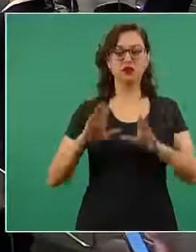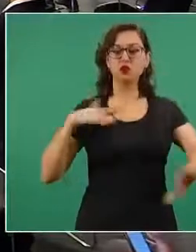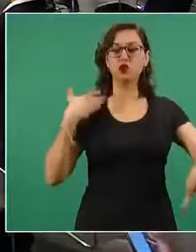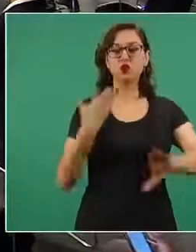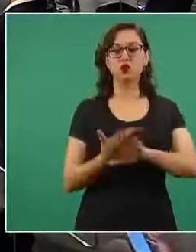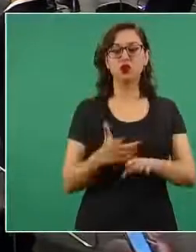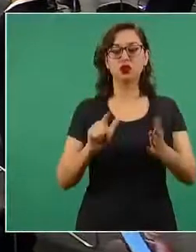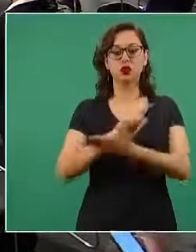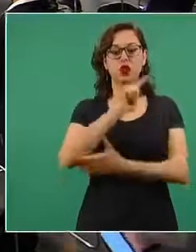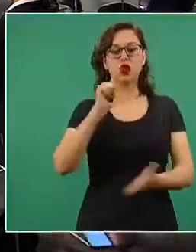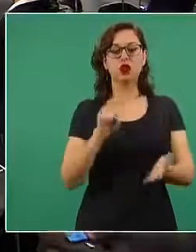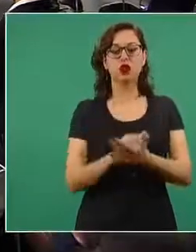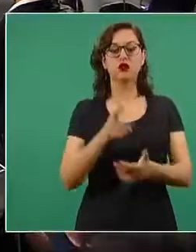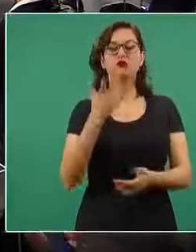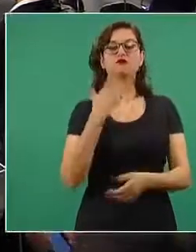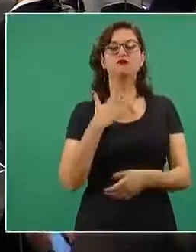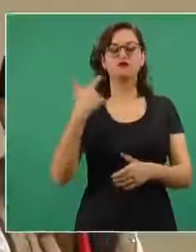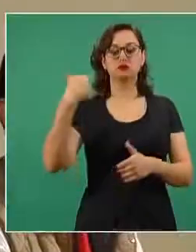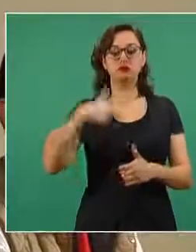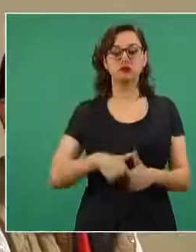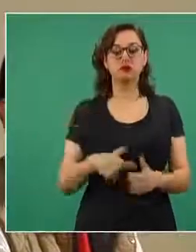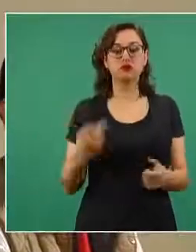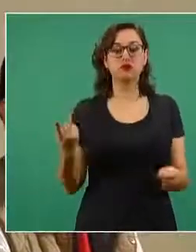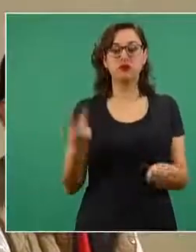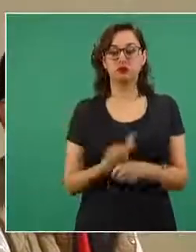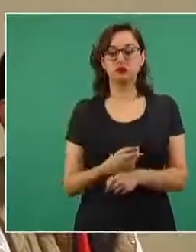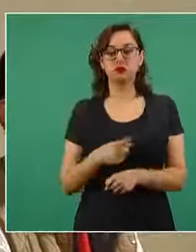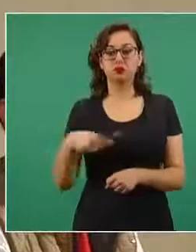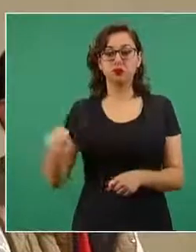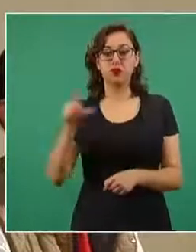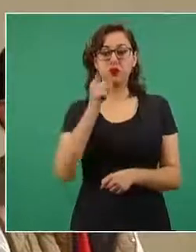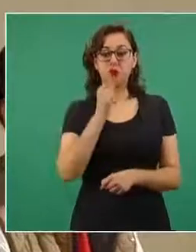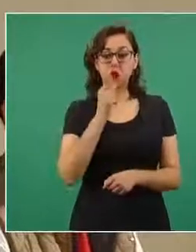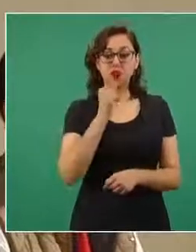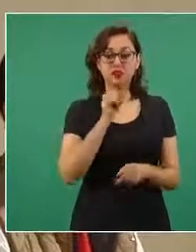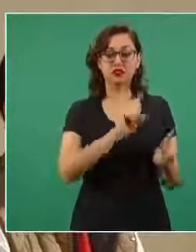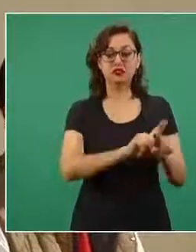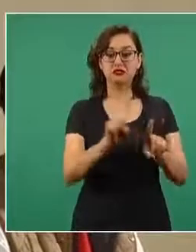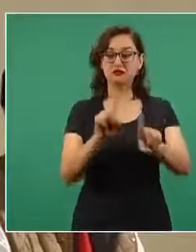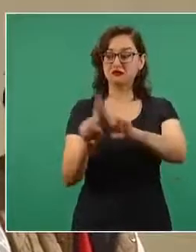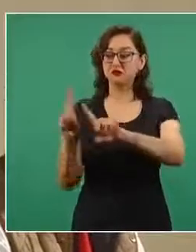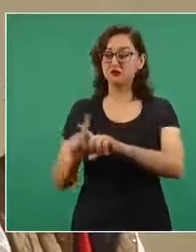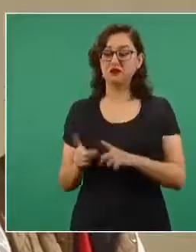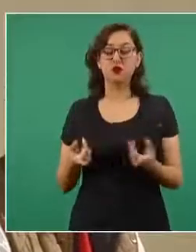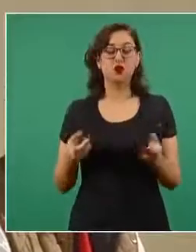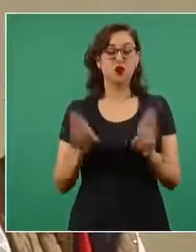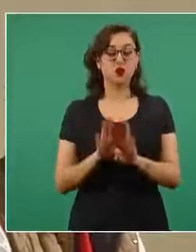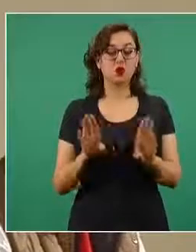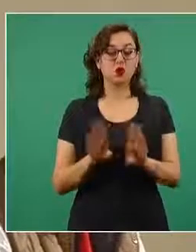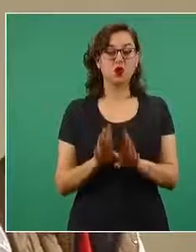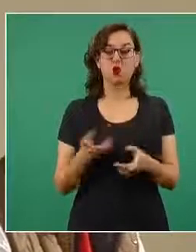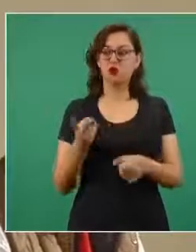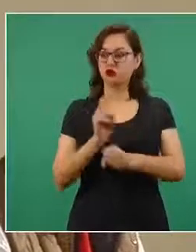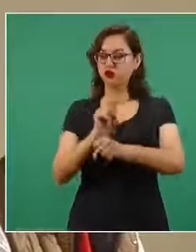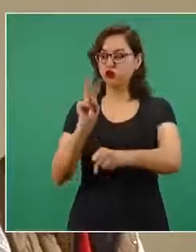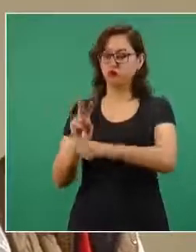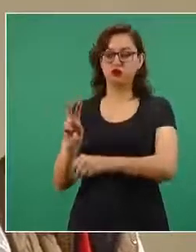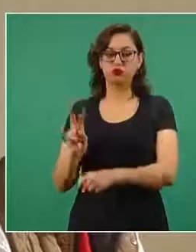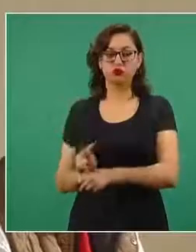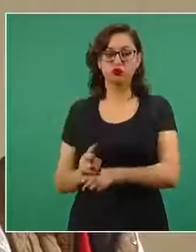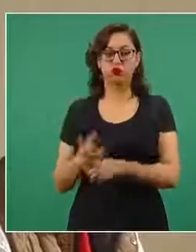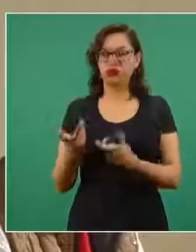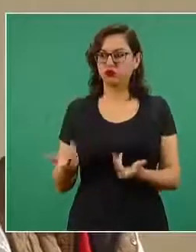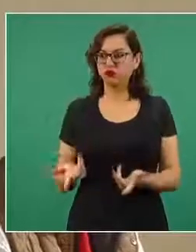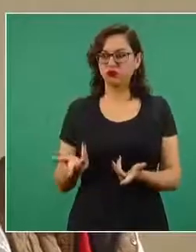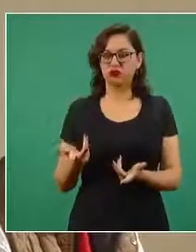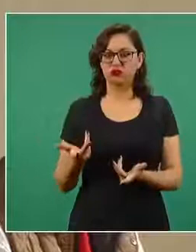todos aquellos jefes policíacos, secretarios de seguridad pública locales, en el ánimo de que no se apoderen en